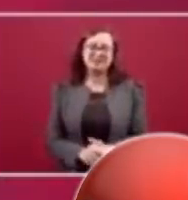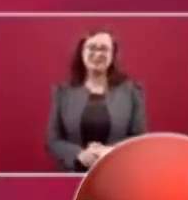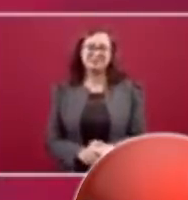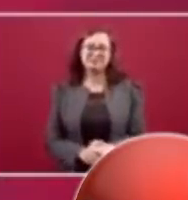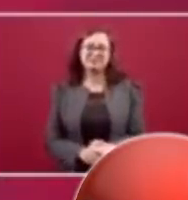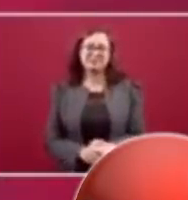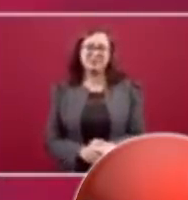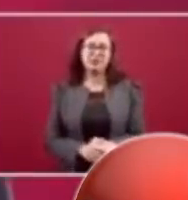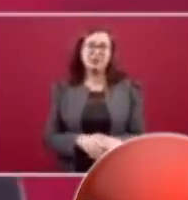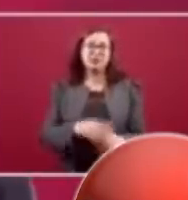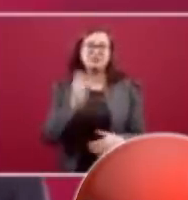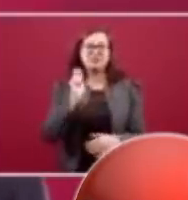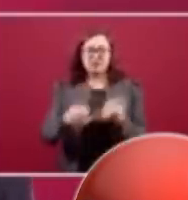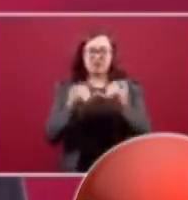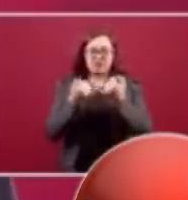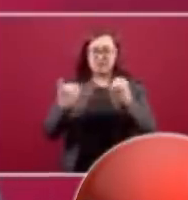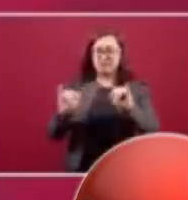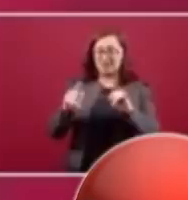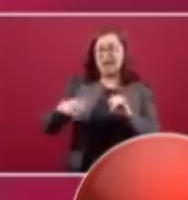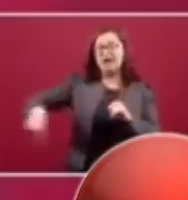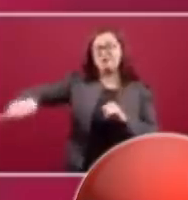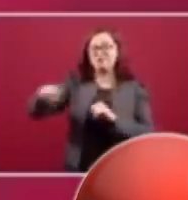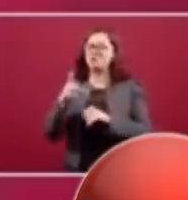pueblo, no